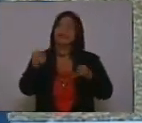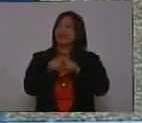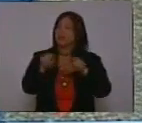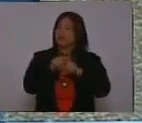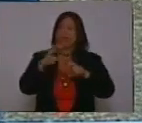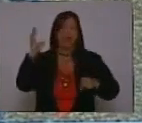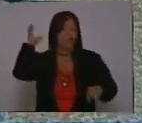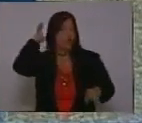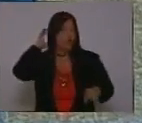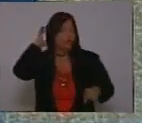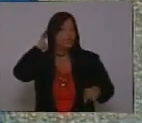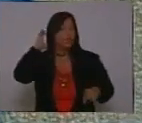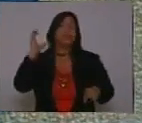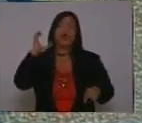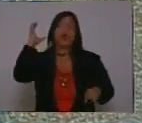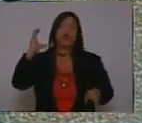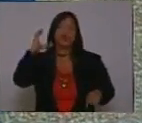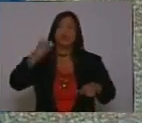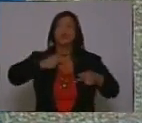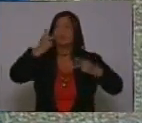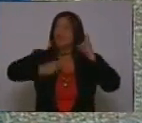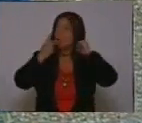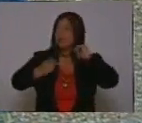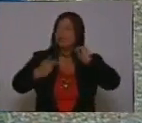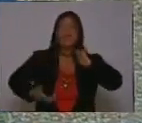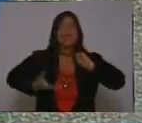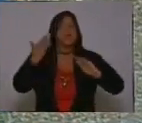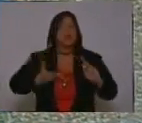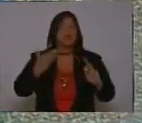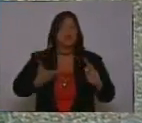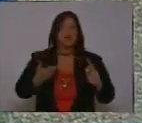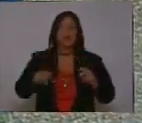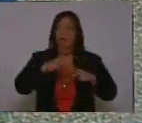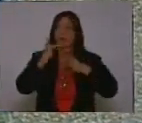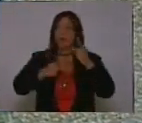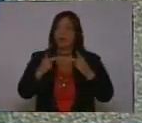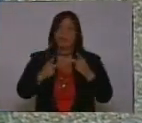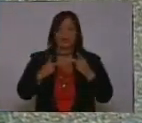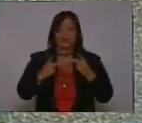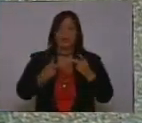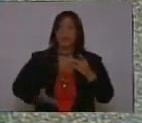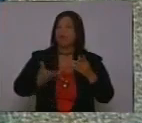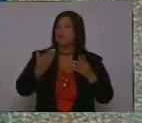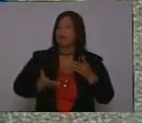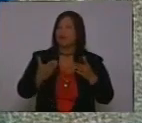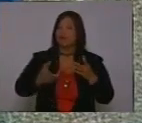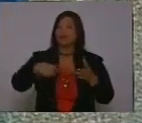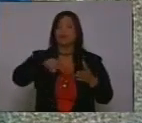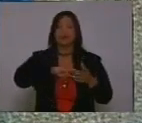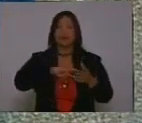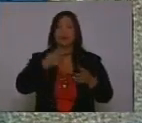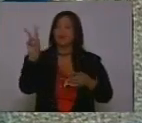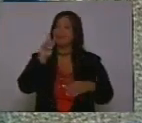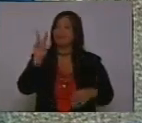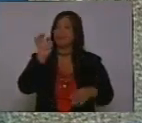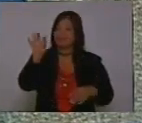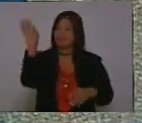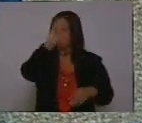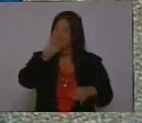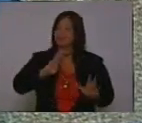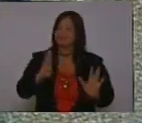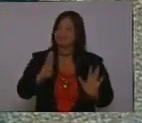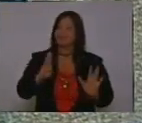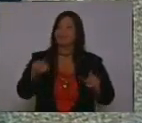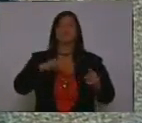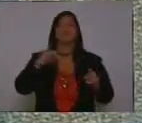la concientización de la política, la importancia de la política. La importancia de la política para nuestro país. La importancia